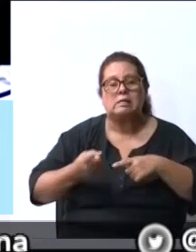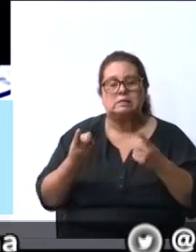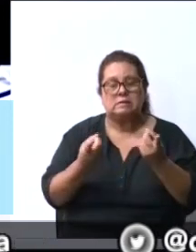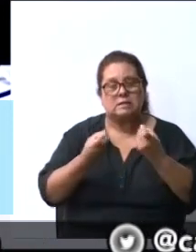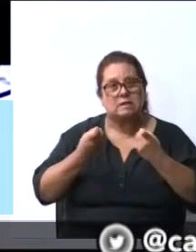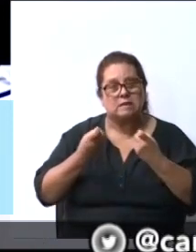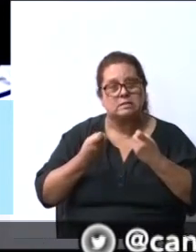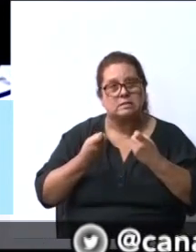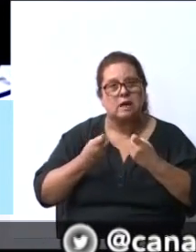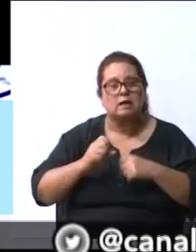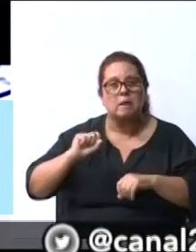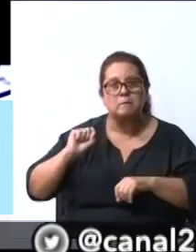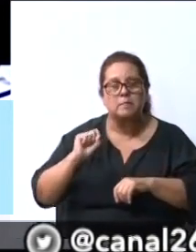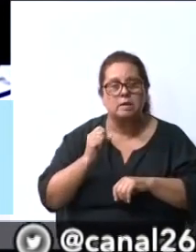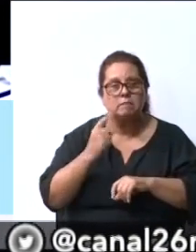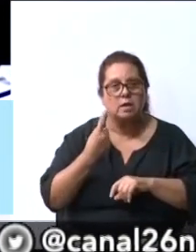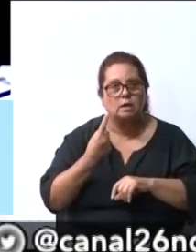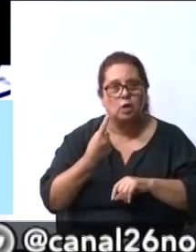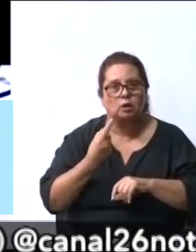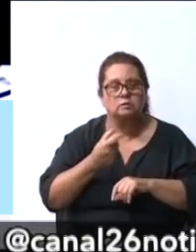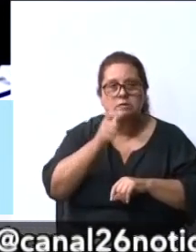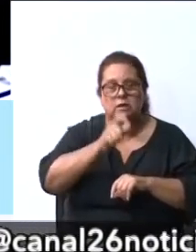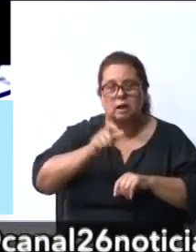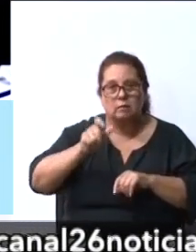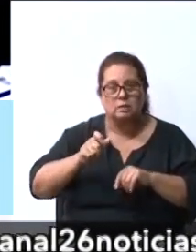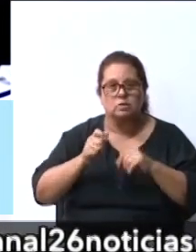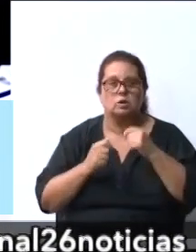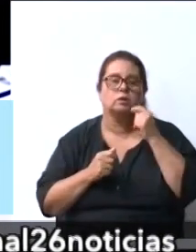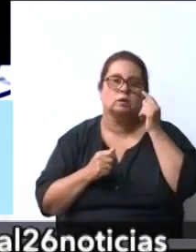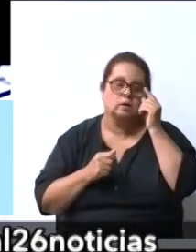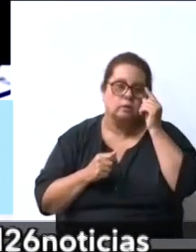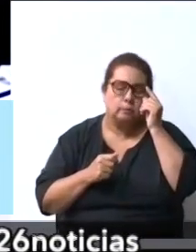trabajar, de educarse y de progresar en la vida en nuestra ciudad.